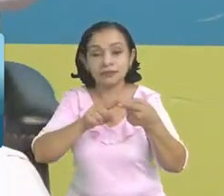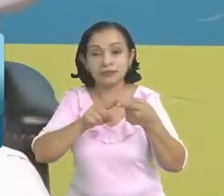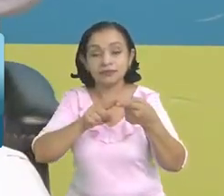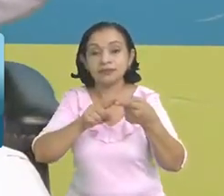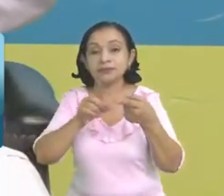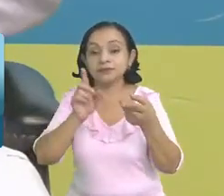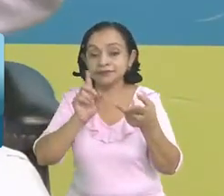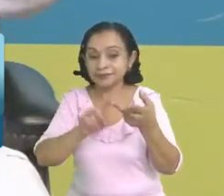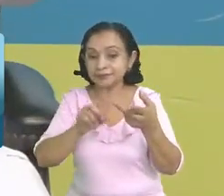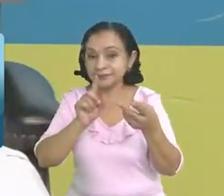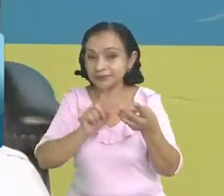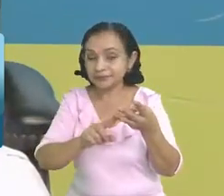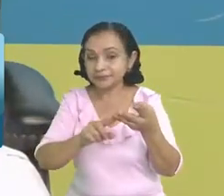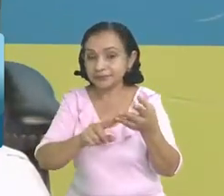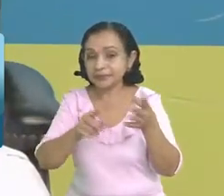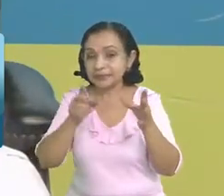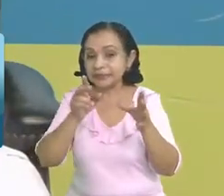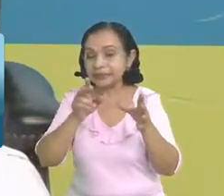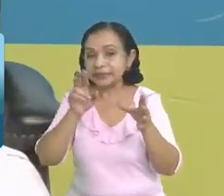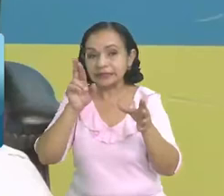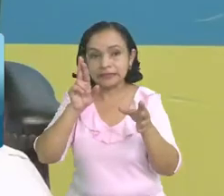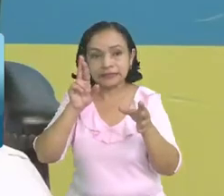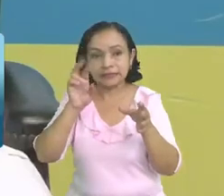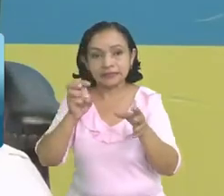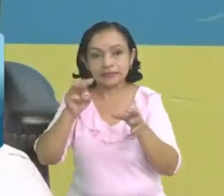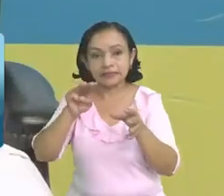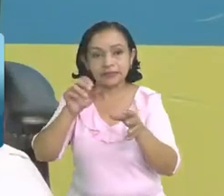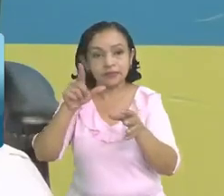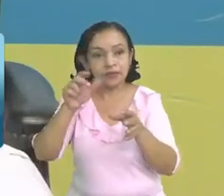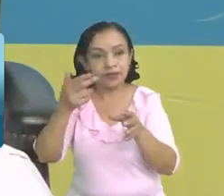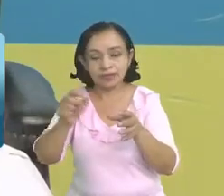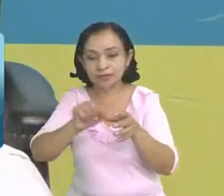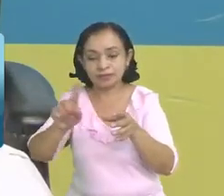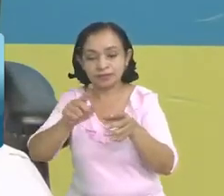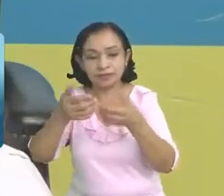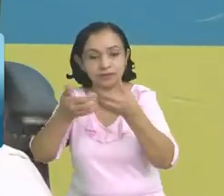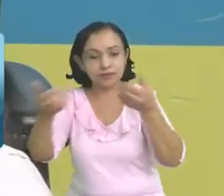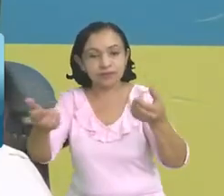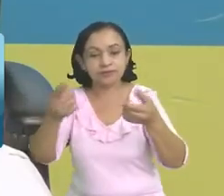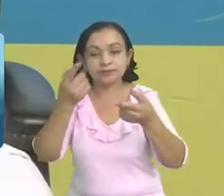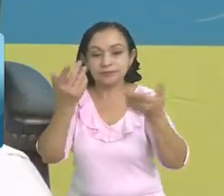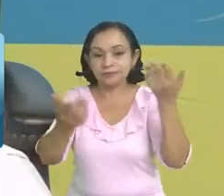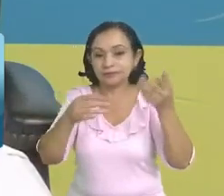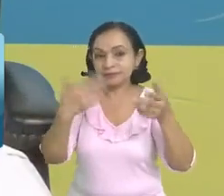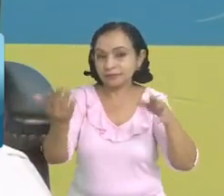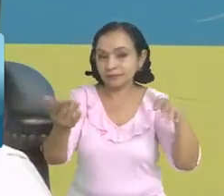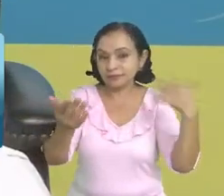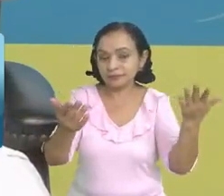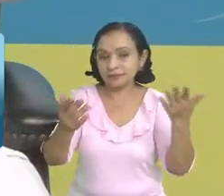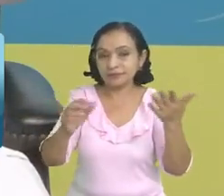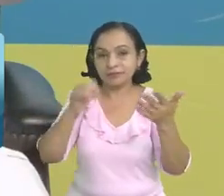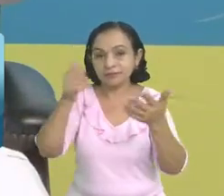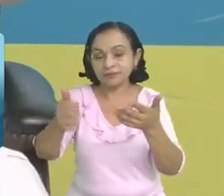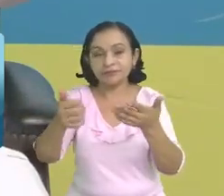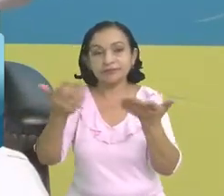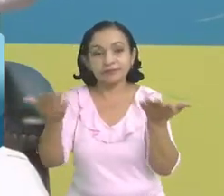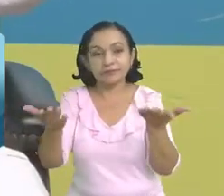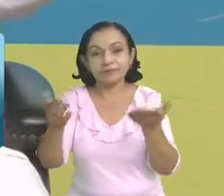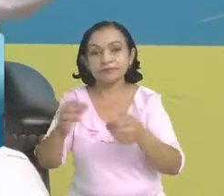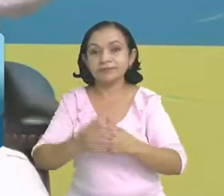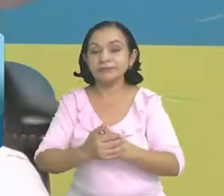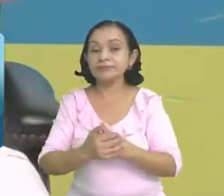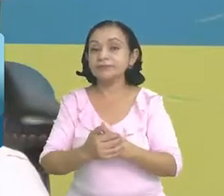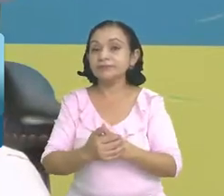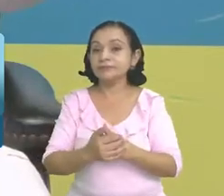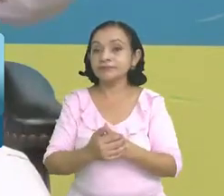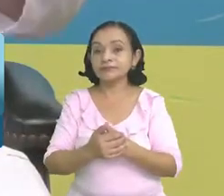también. La remolacha, si come zanahoria, no come remolacha, ¿de acuerdo? Sería hasta el siguiente día. Y